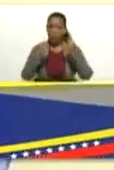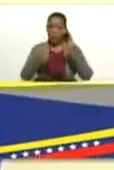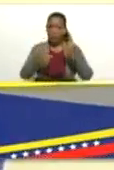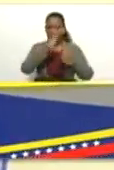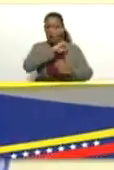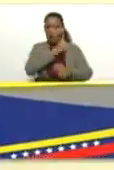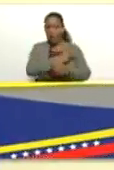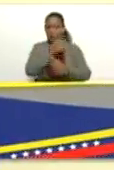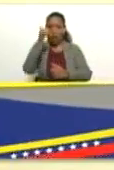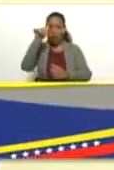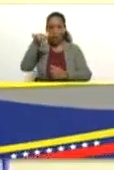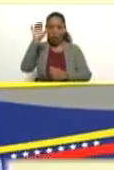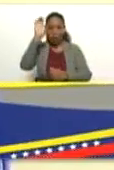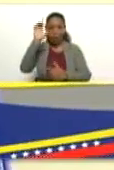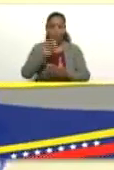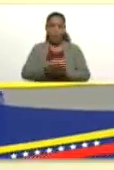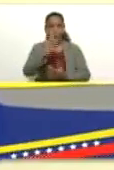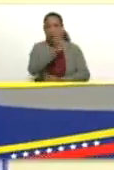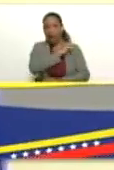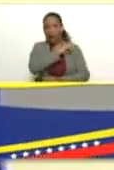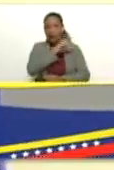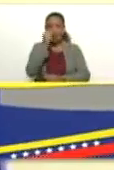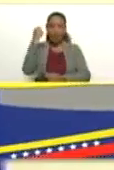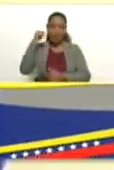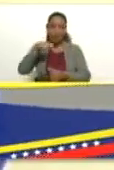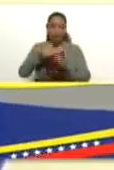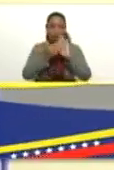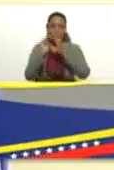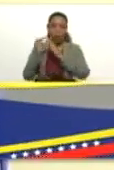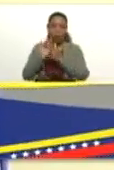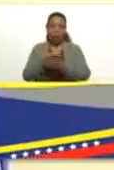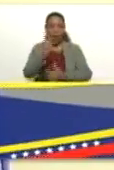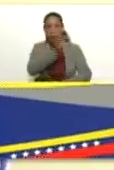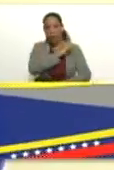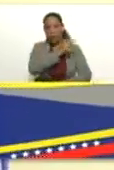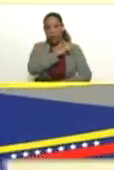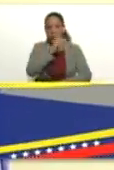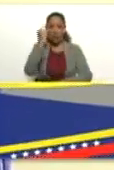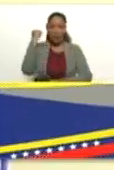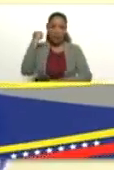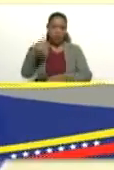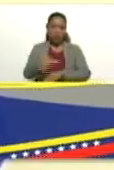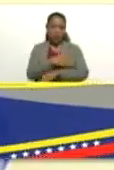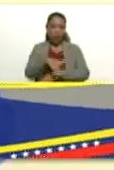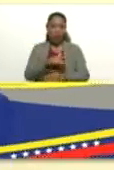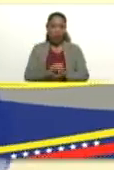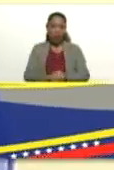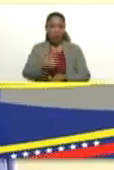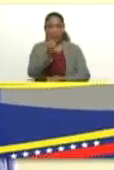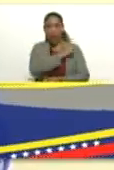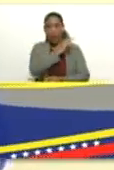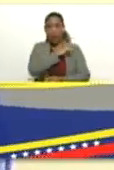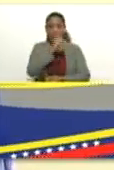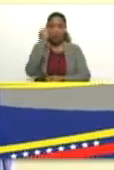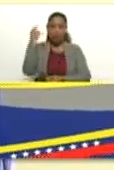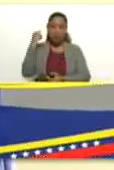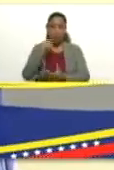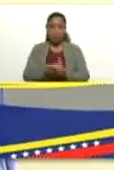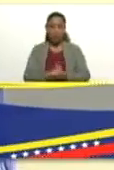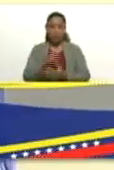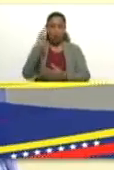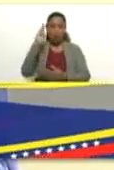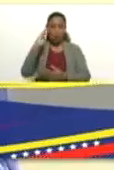que tiene nuestro país. Jefas y jefes de comunidad, jefas y jefes de calle, jefas y jefes de